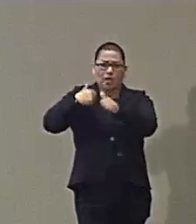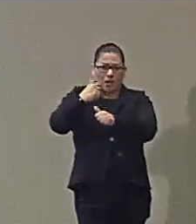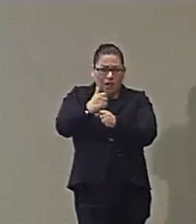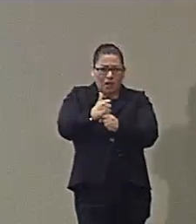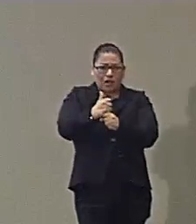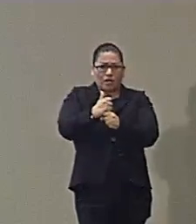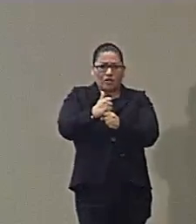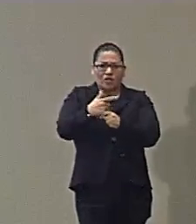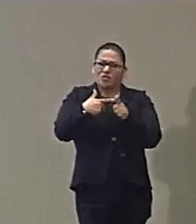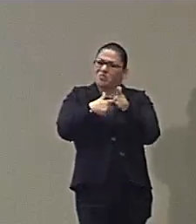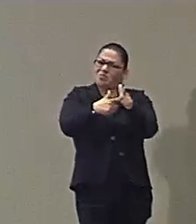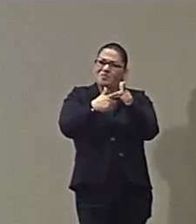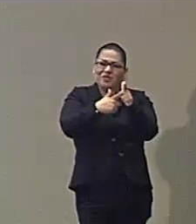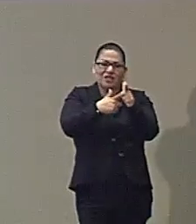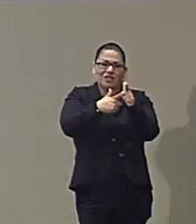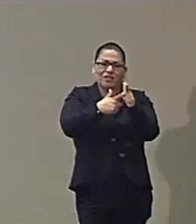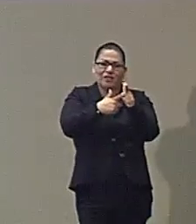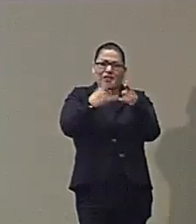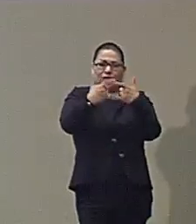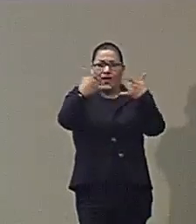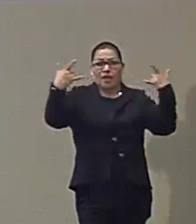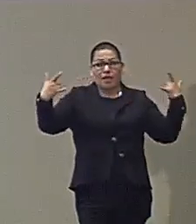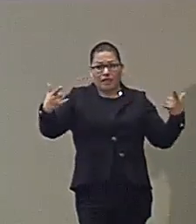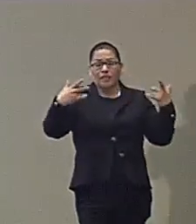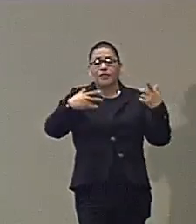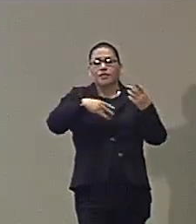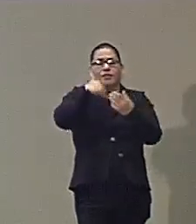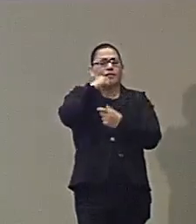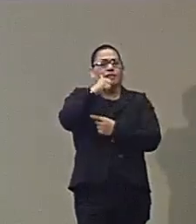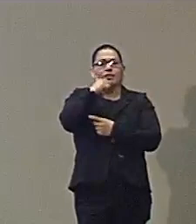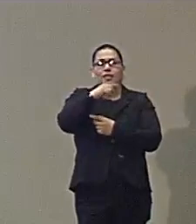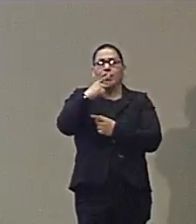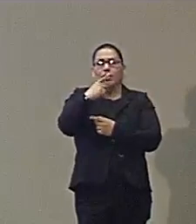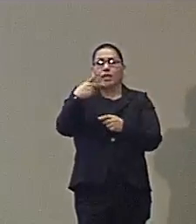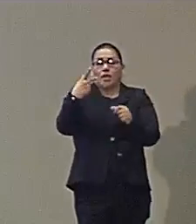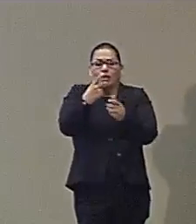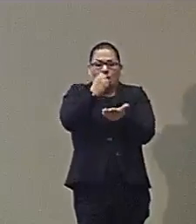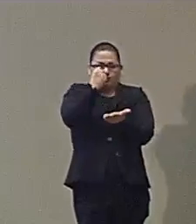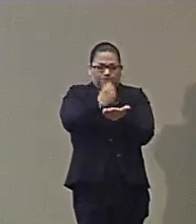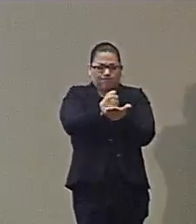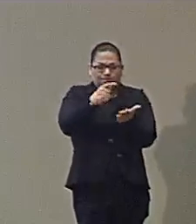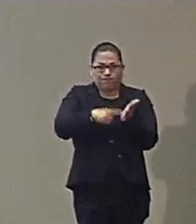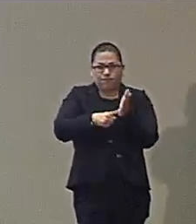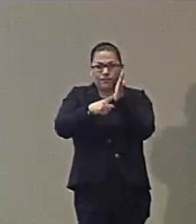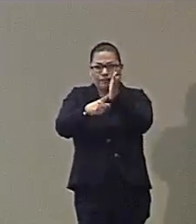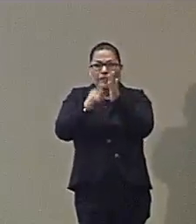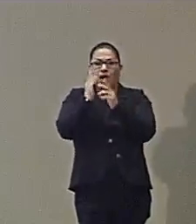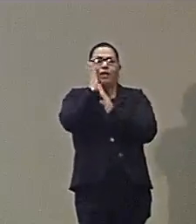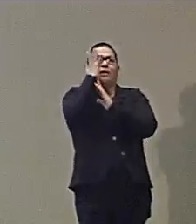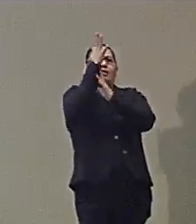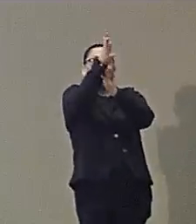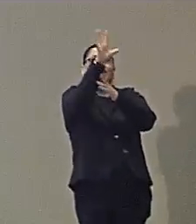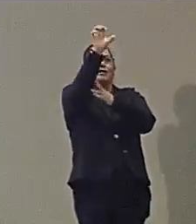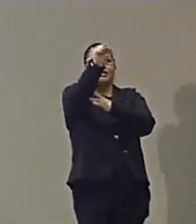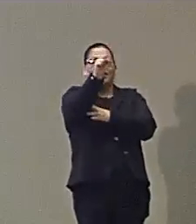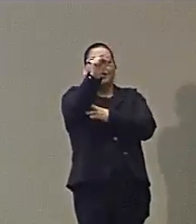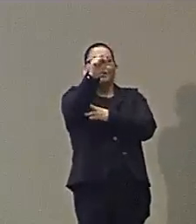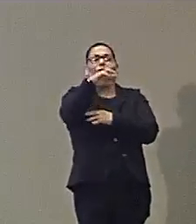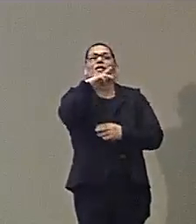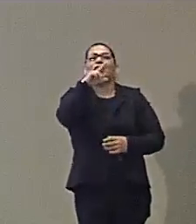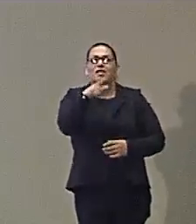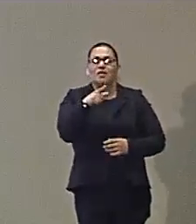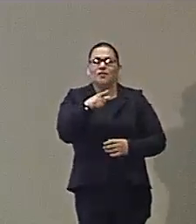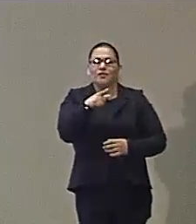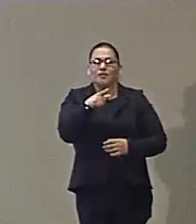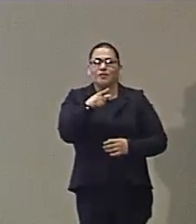nuestra milenaria historia ha sido y seguirá siendo el pasaporte a un mejor futuro estoy seguro que